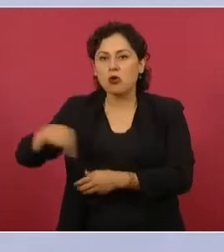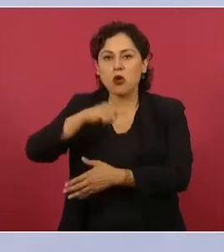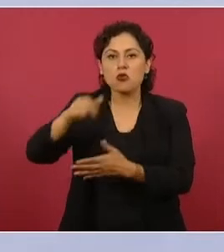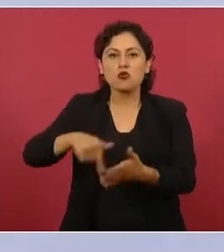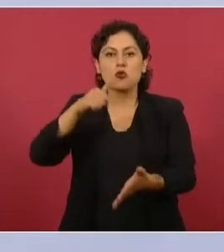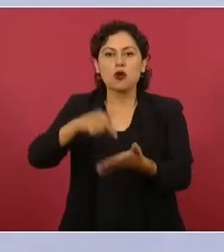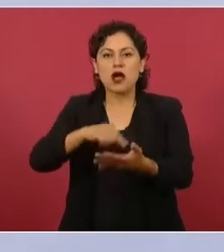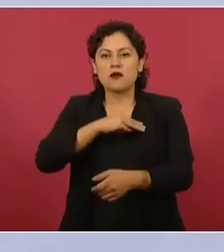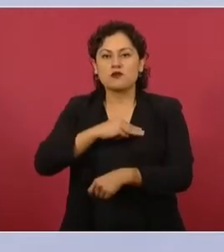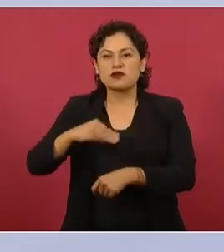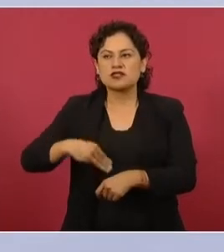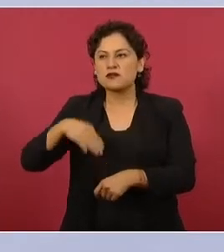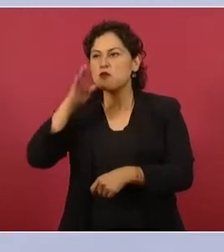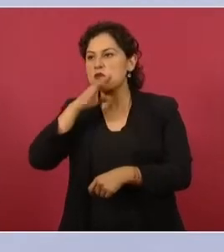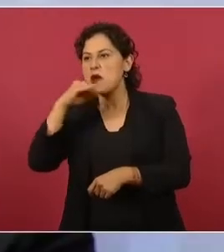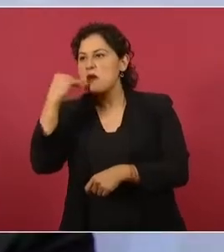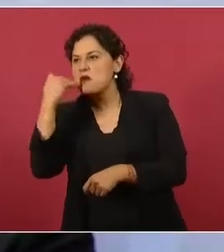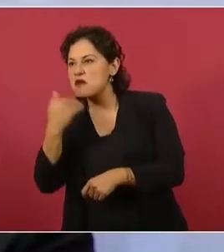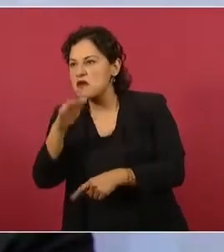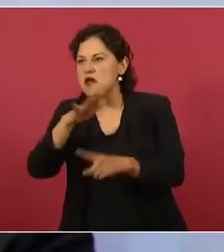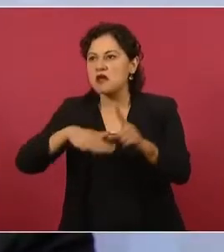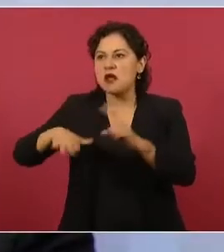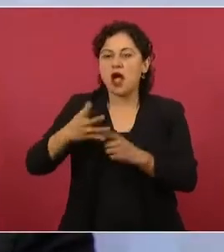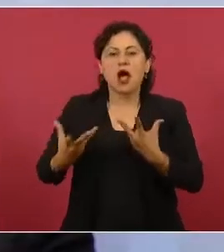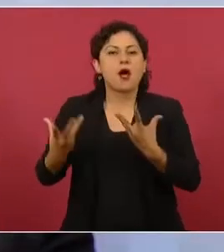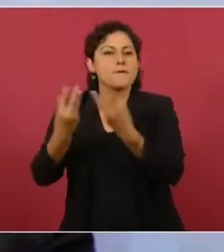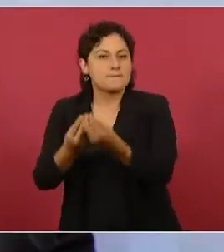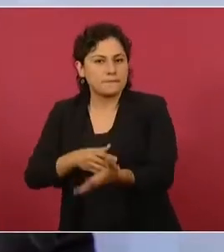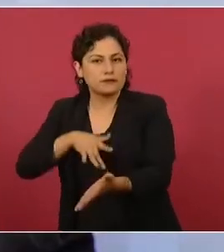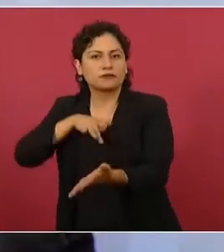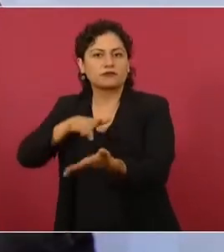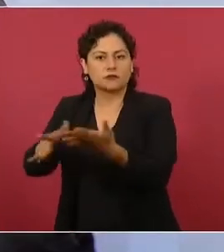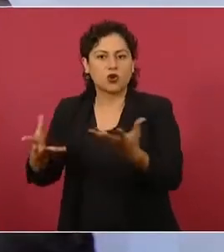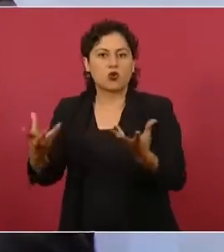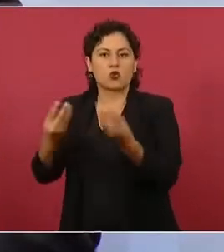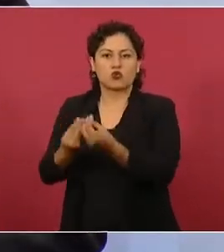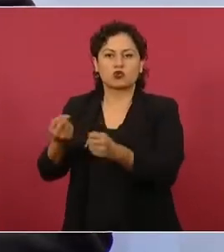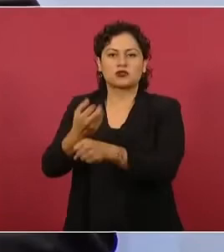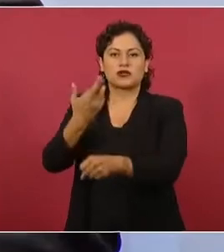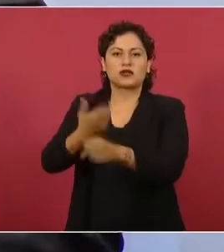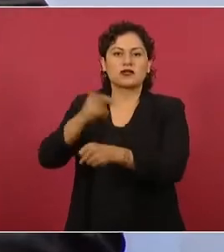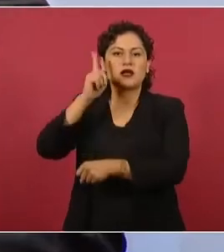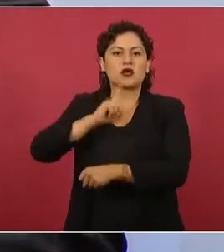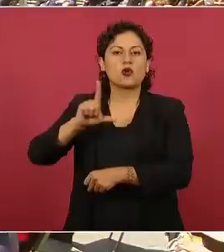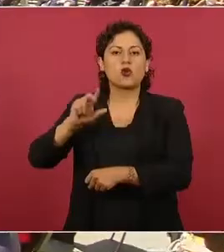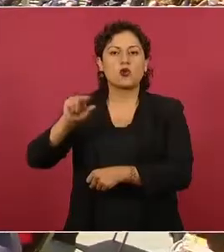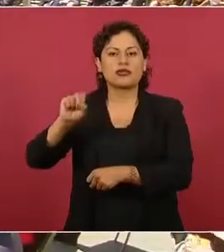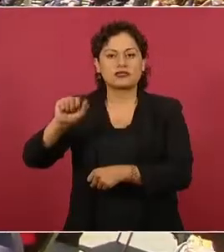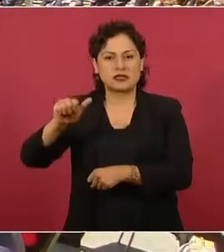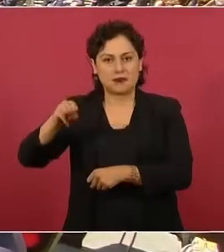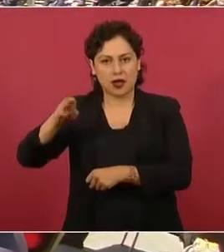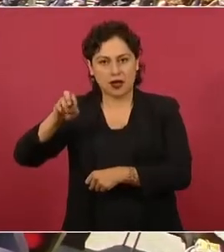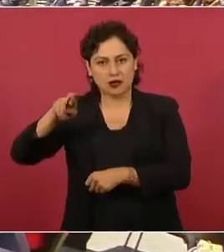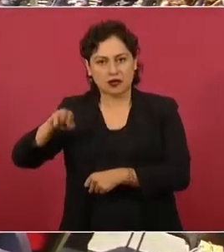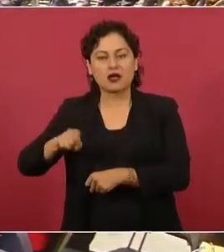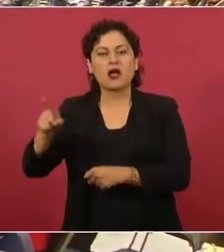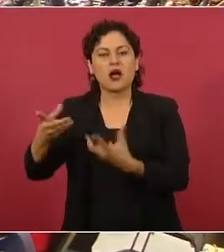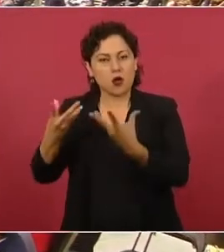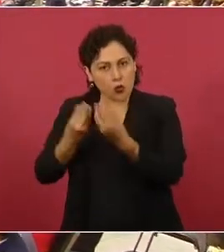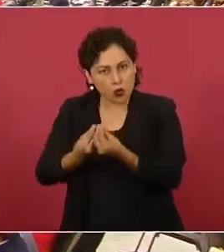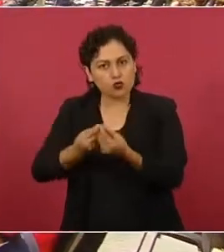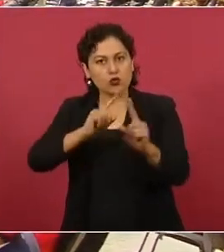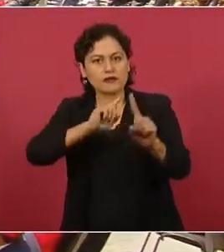el abandono de vivienda y falta de servicios. Con la secretaria Luisa María Alcalde pusimos en marcha todas las reformas en